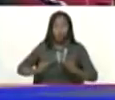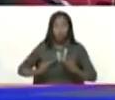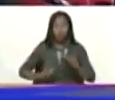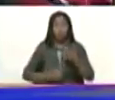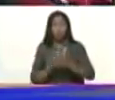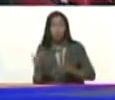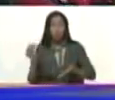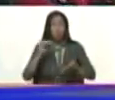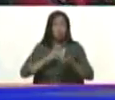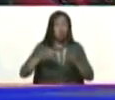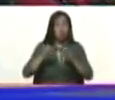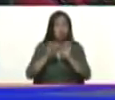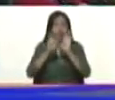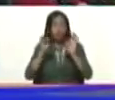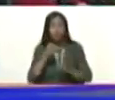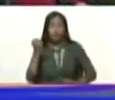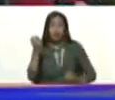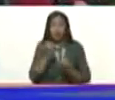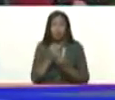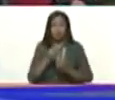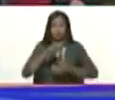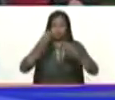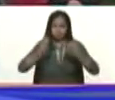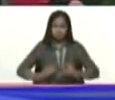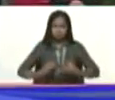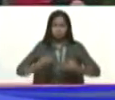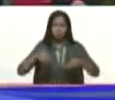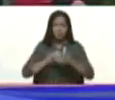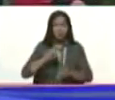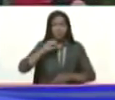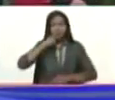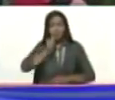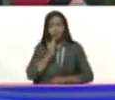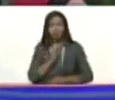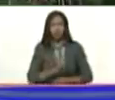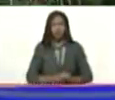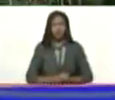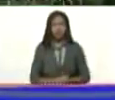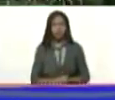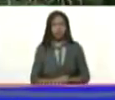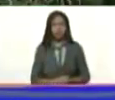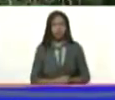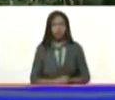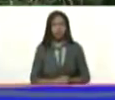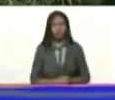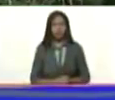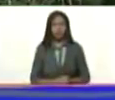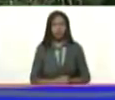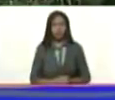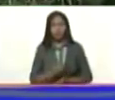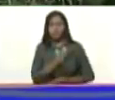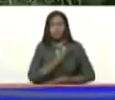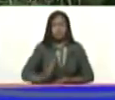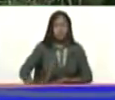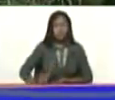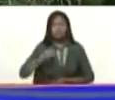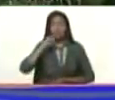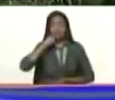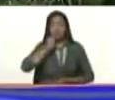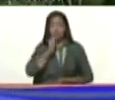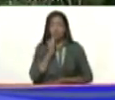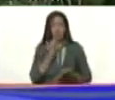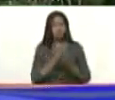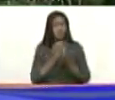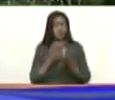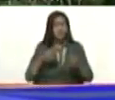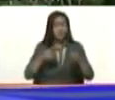más el apoyo firme de Rusia, del presidente Vladimir Putin, en